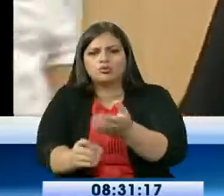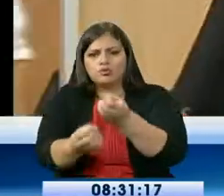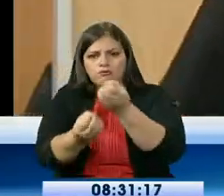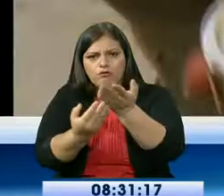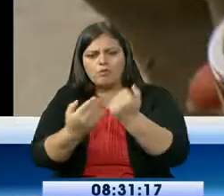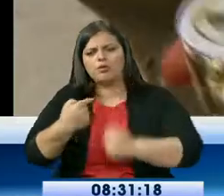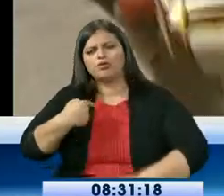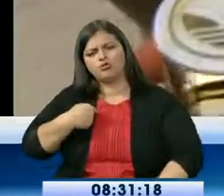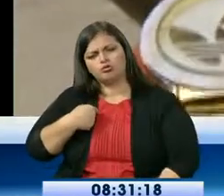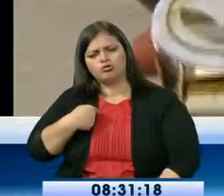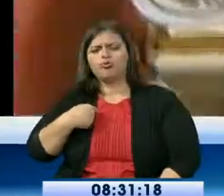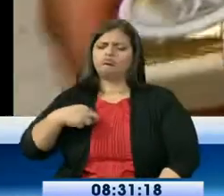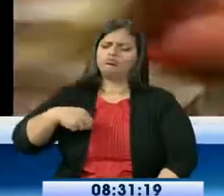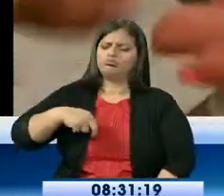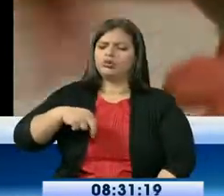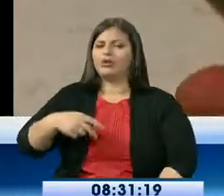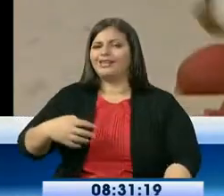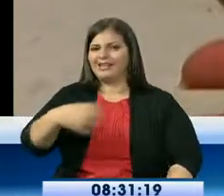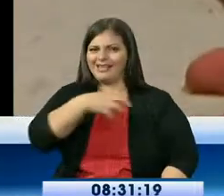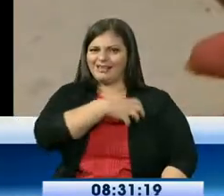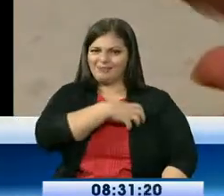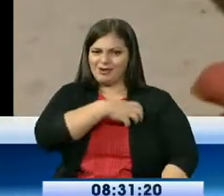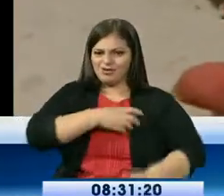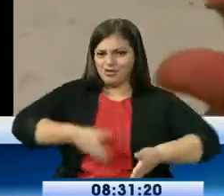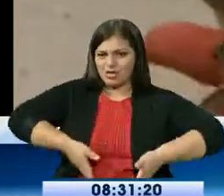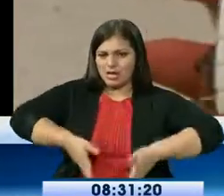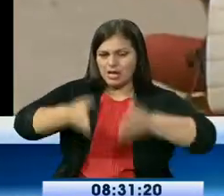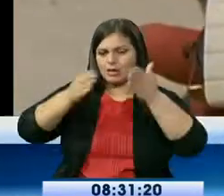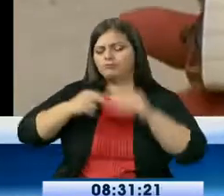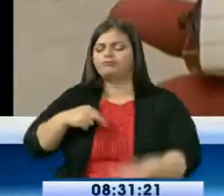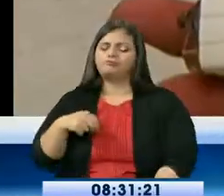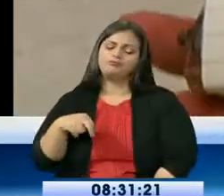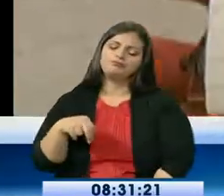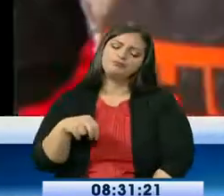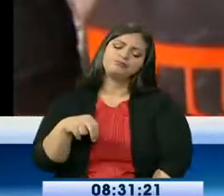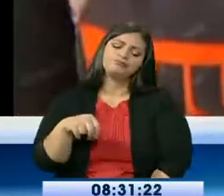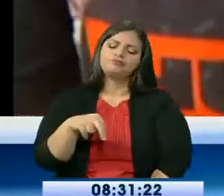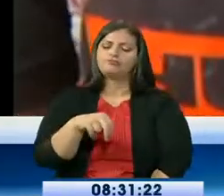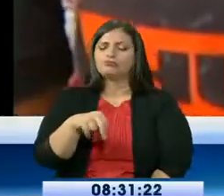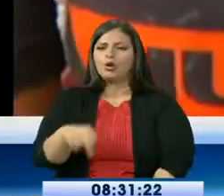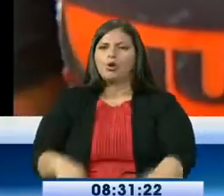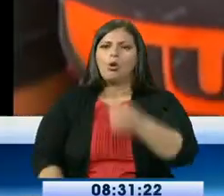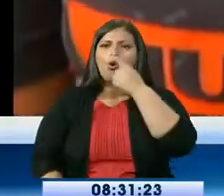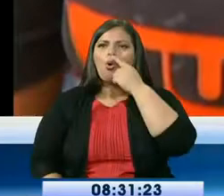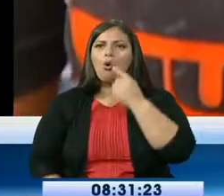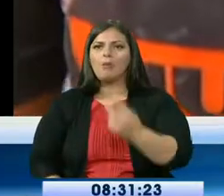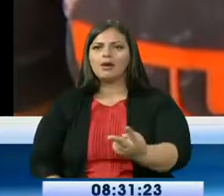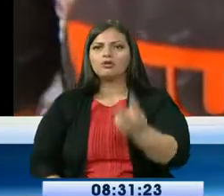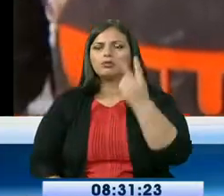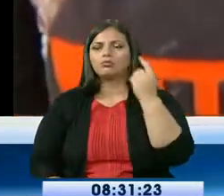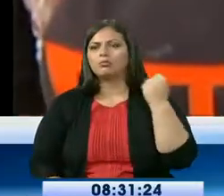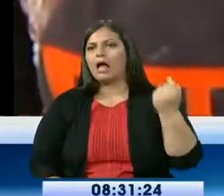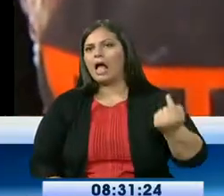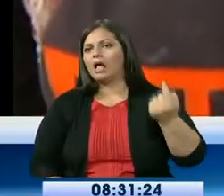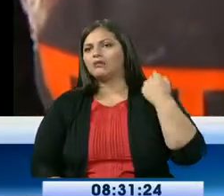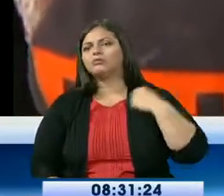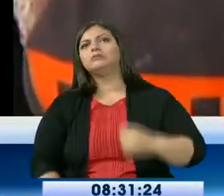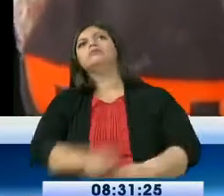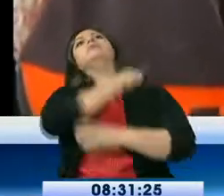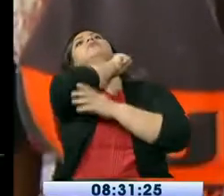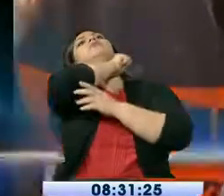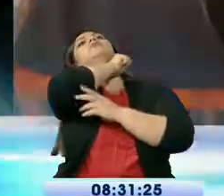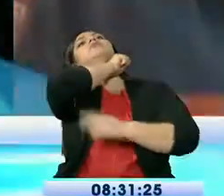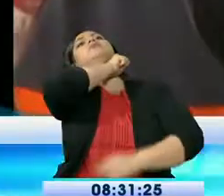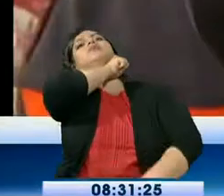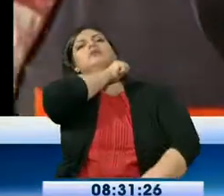dos individuos quienes le arrebataron un reloj y su celular. Apretaron por el cuello y me pusieron el cuchillo en el